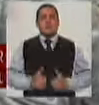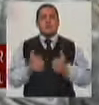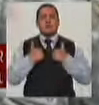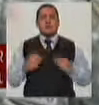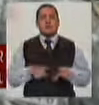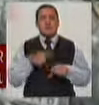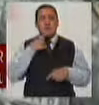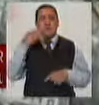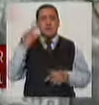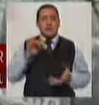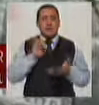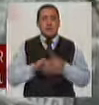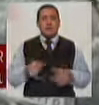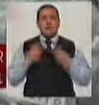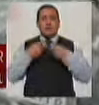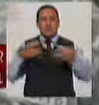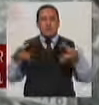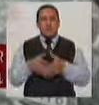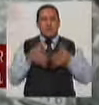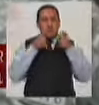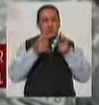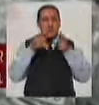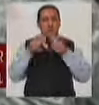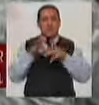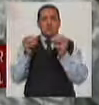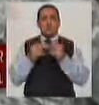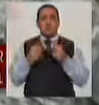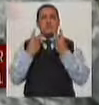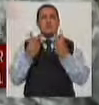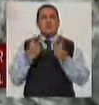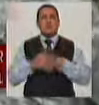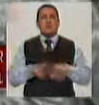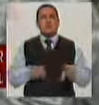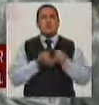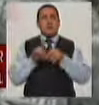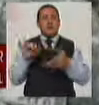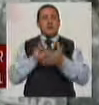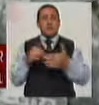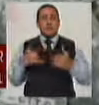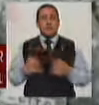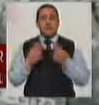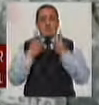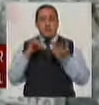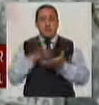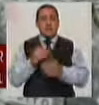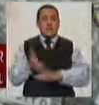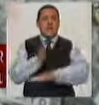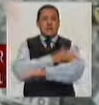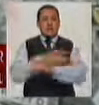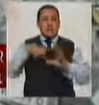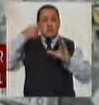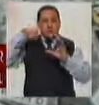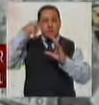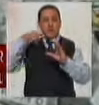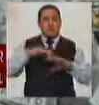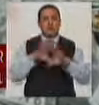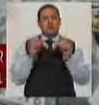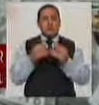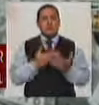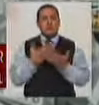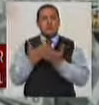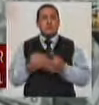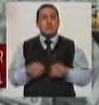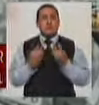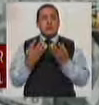realmente ver a los puestos de vigilancia en las condiciones en que están que de las que tenemos las listas que ustedes han grabado es